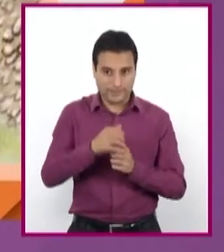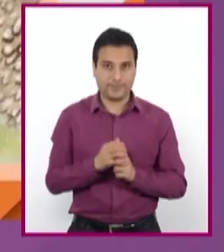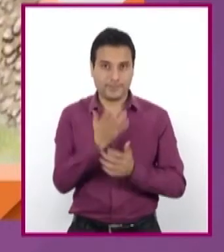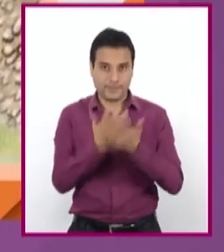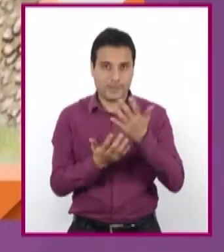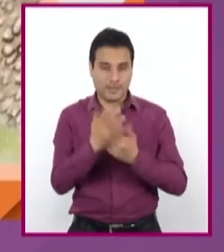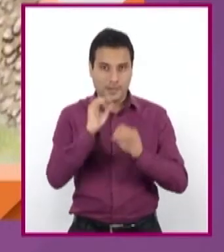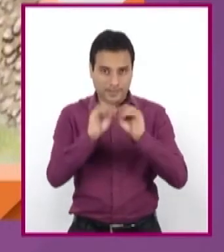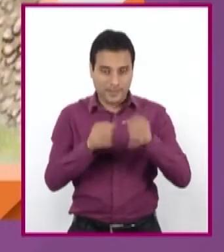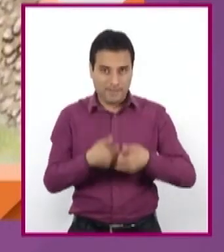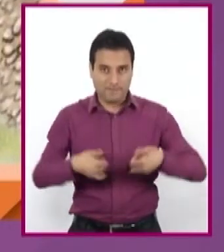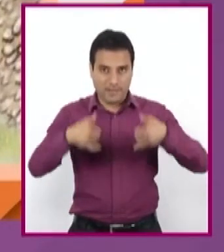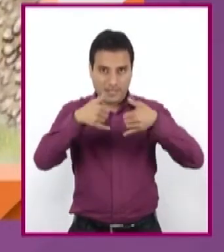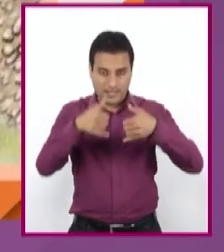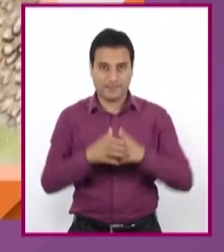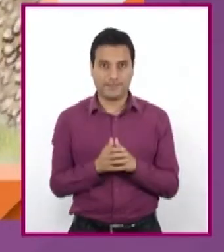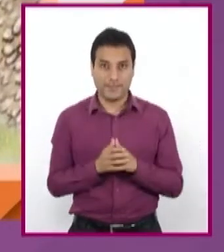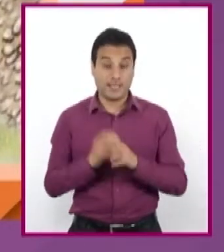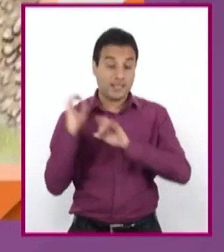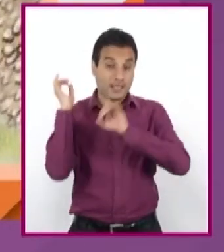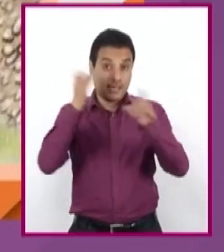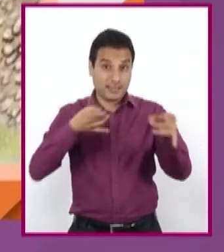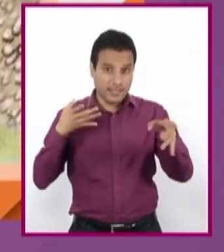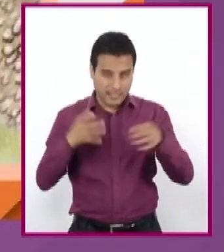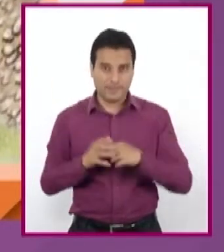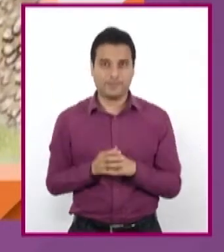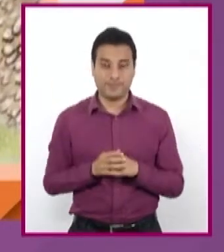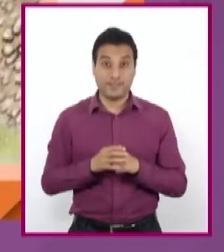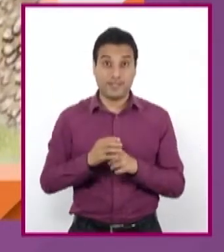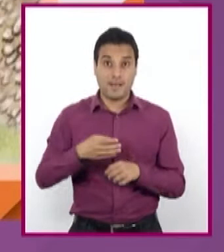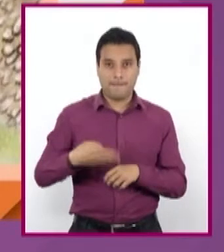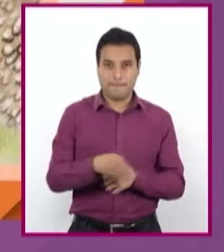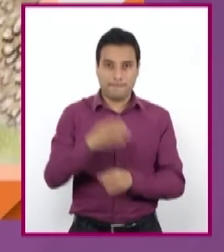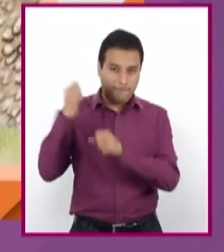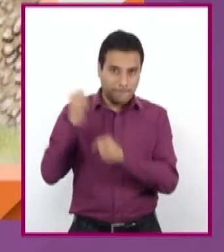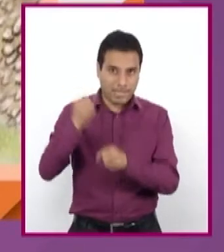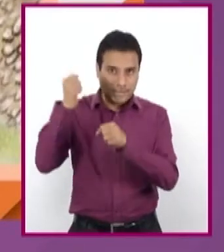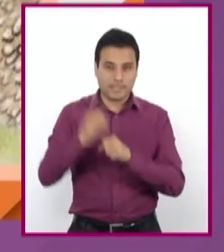alfarería, la cacería, la pesca y los inicios del